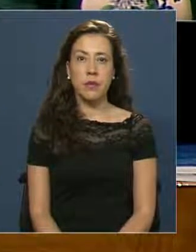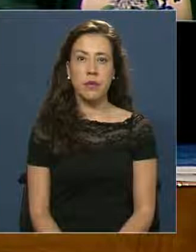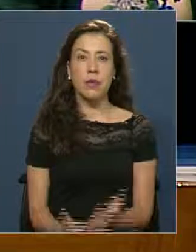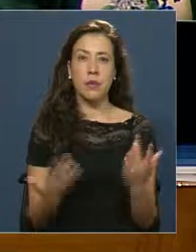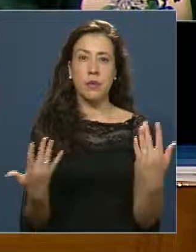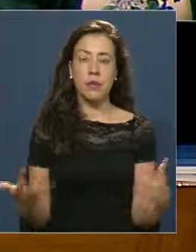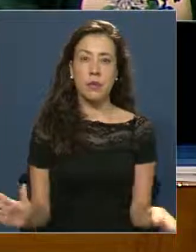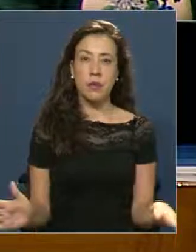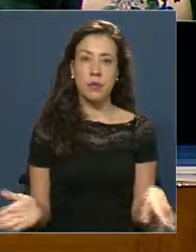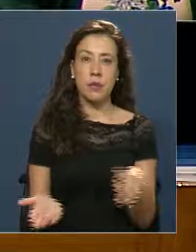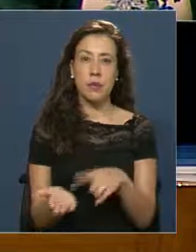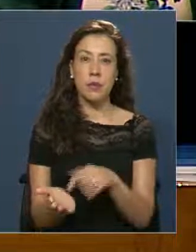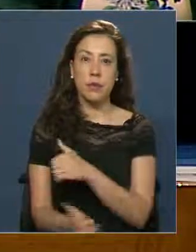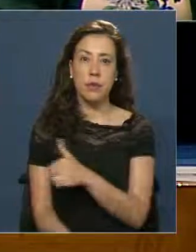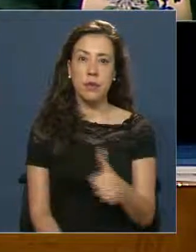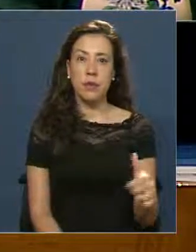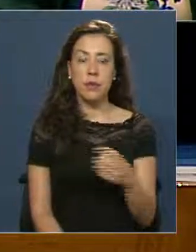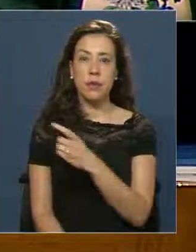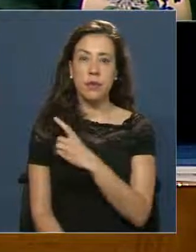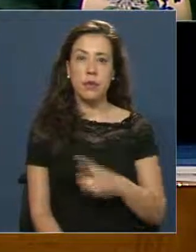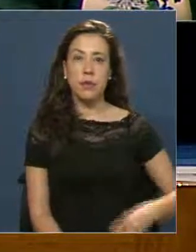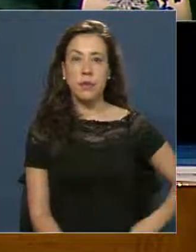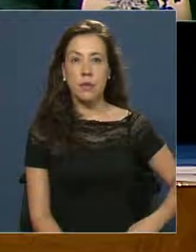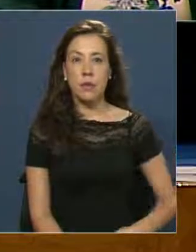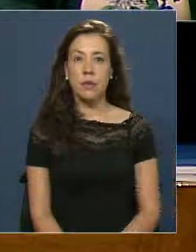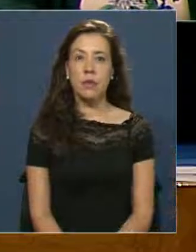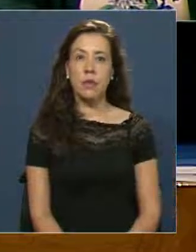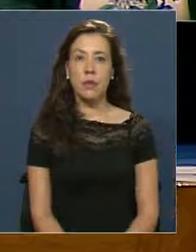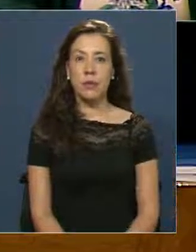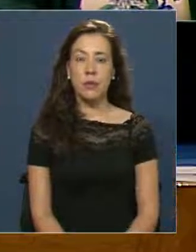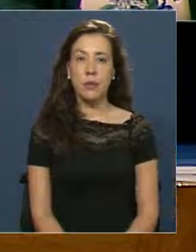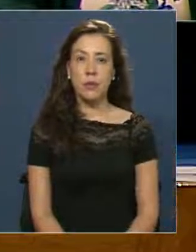Han votado todas las señoras y señores diputados.